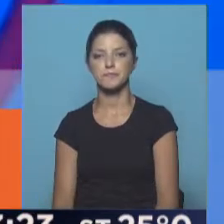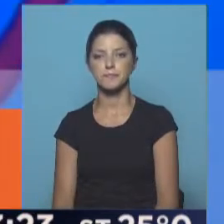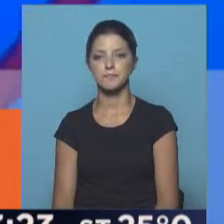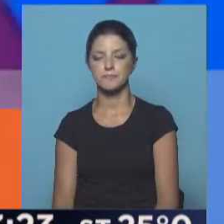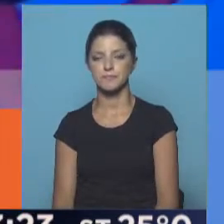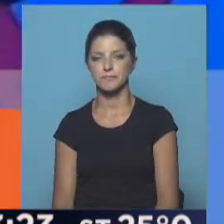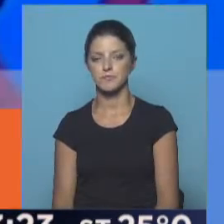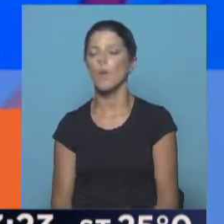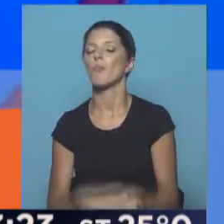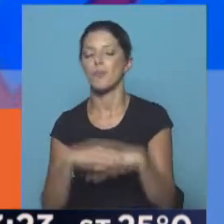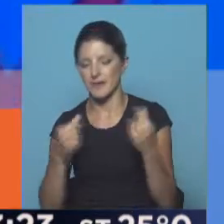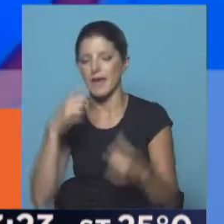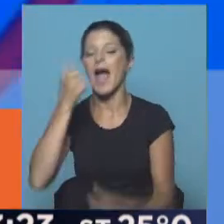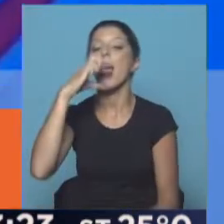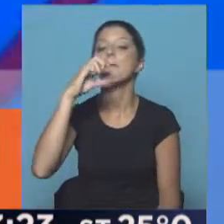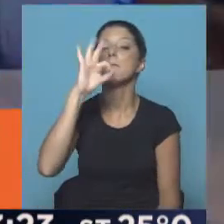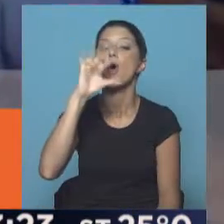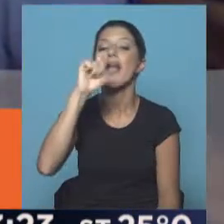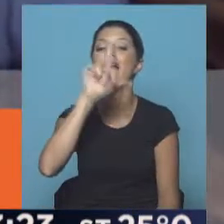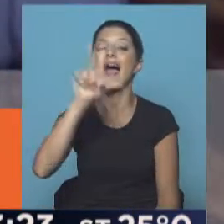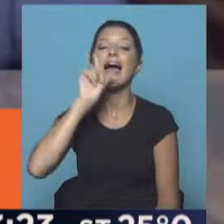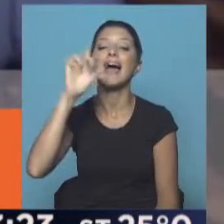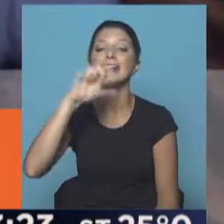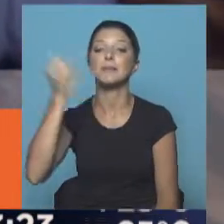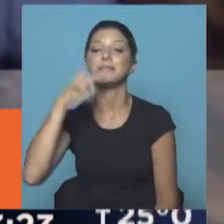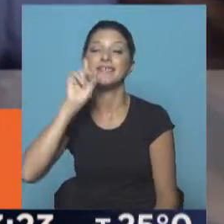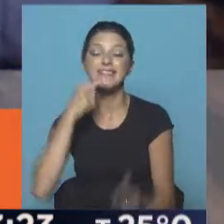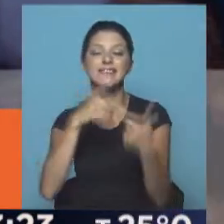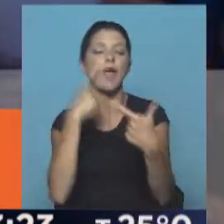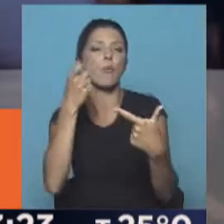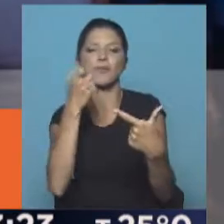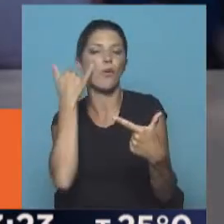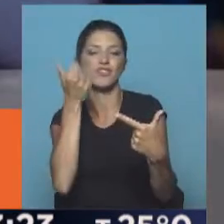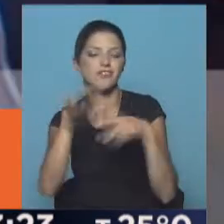porque el apocalipsis normalmente uno lo percibe después de que ocurrió.